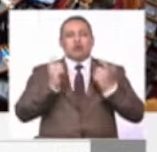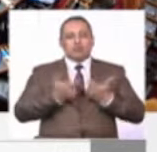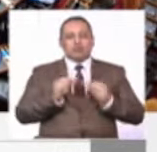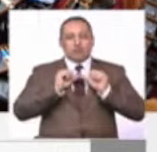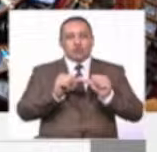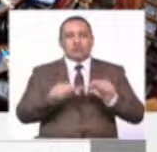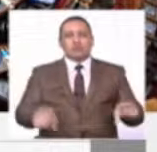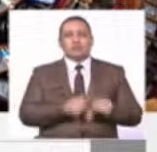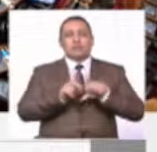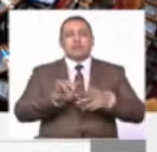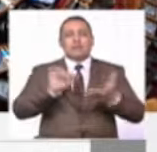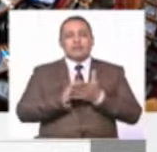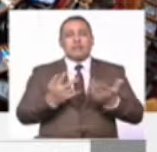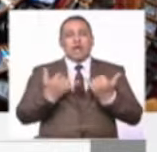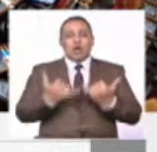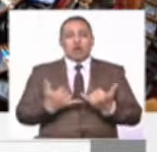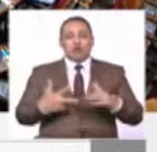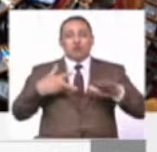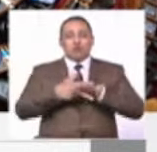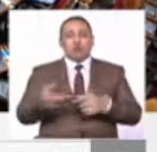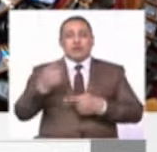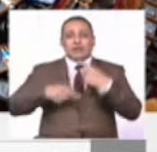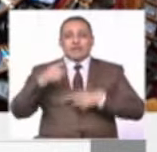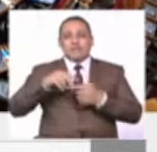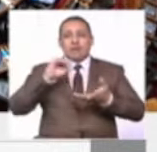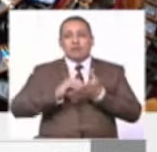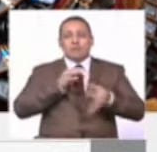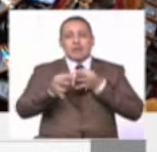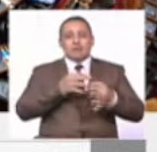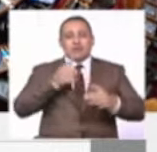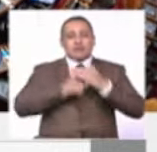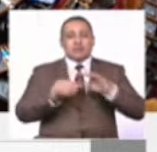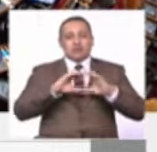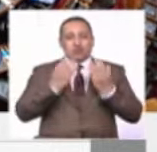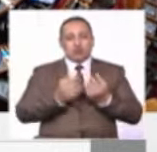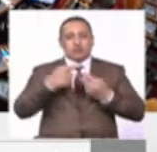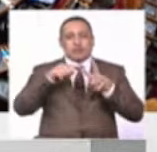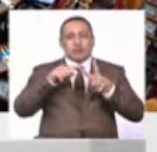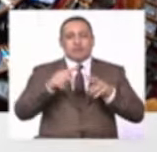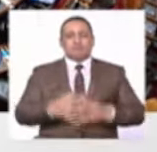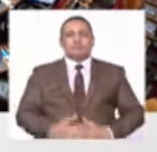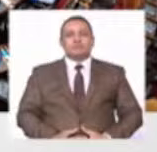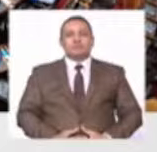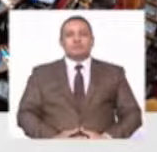permanente vamos a hacer una pausa pero regresamos con más información aquí en congreso